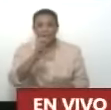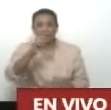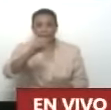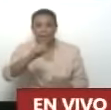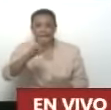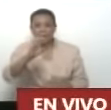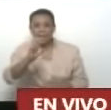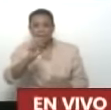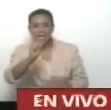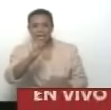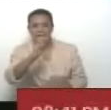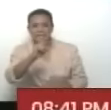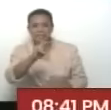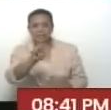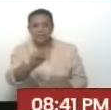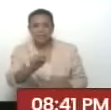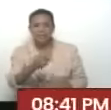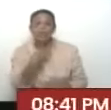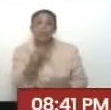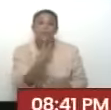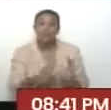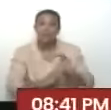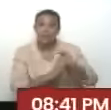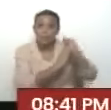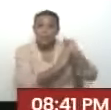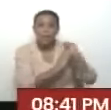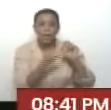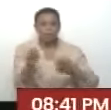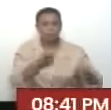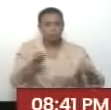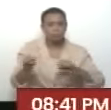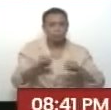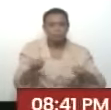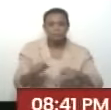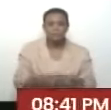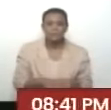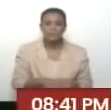Génesis. En la vocería del comando.